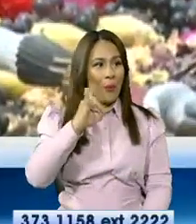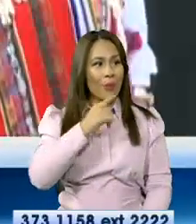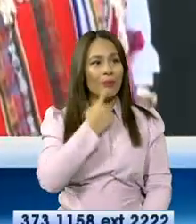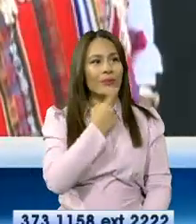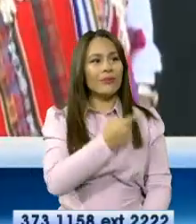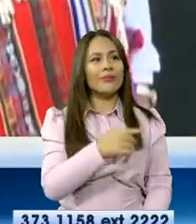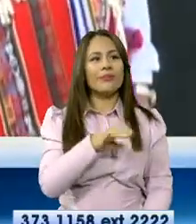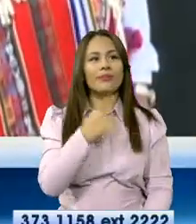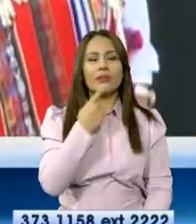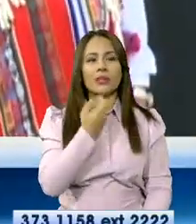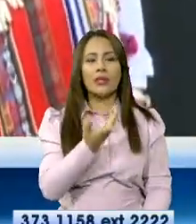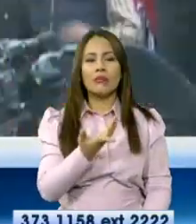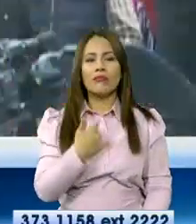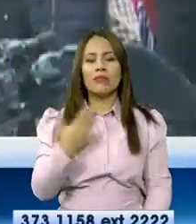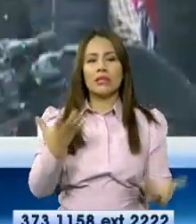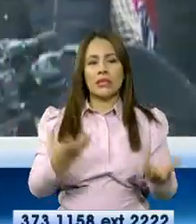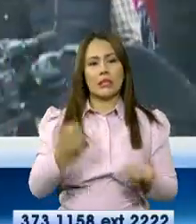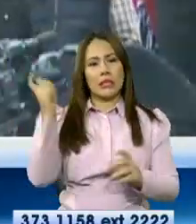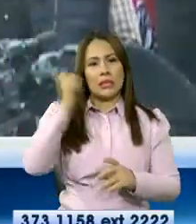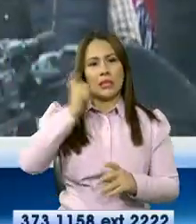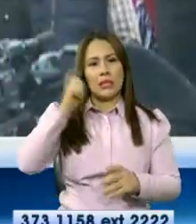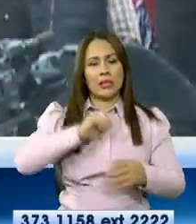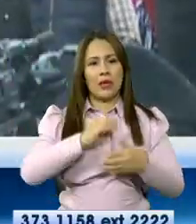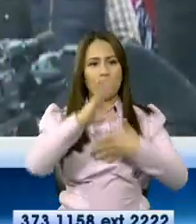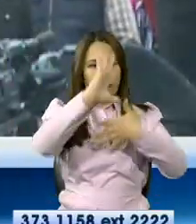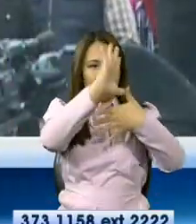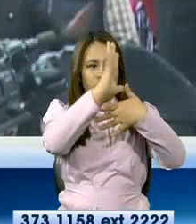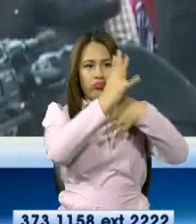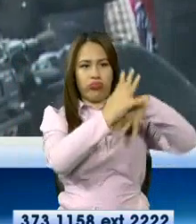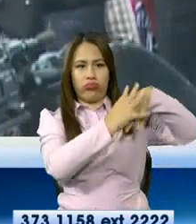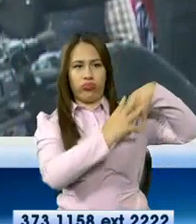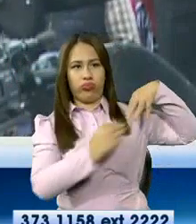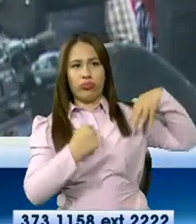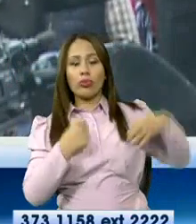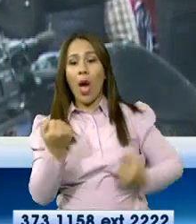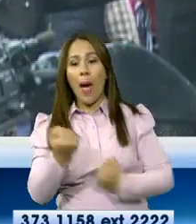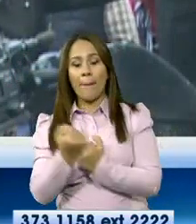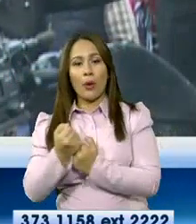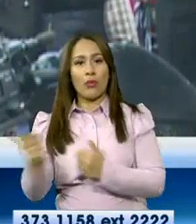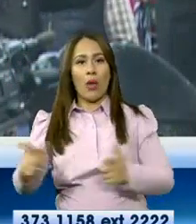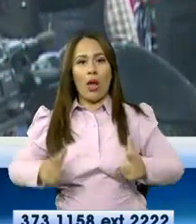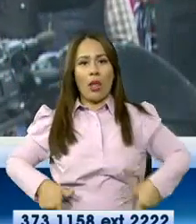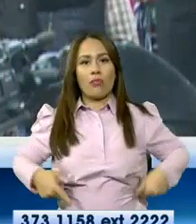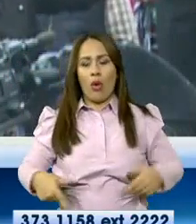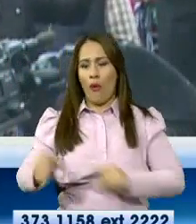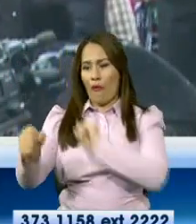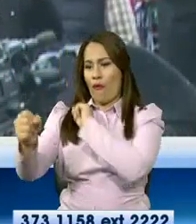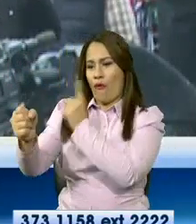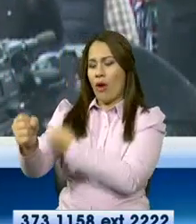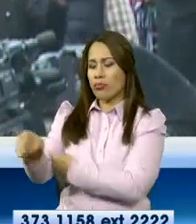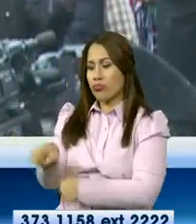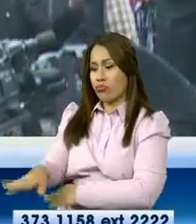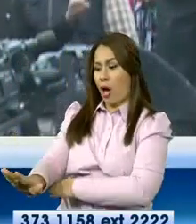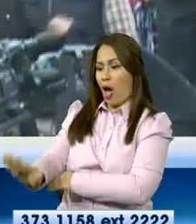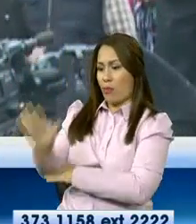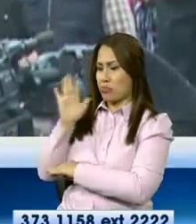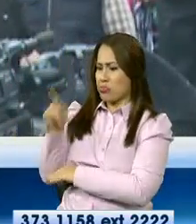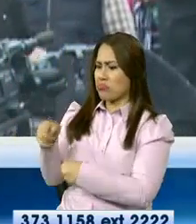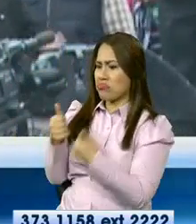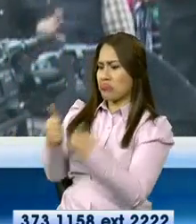unidad en Latinoamérica. Y un apoyo al hermano Lenín Moreno. Mucha fuerza, mucho compromiso, mucha